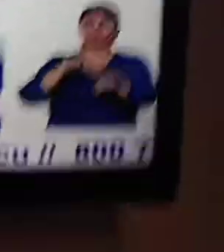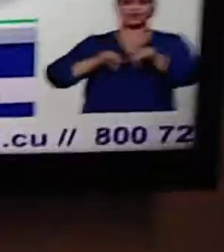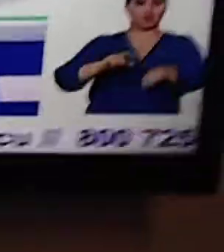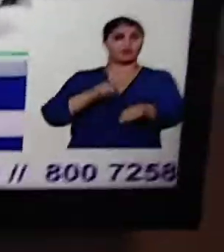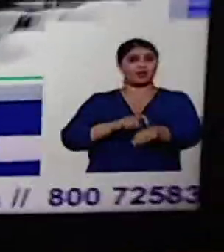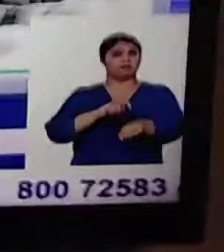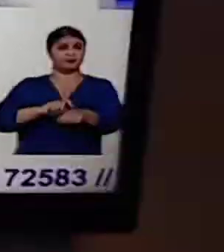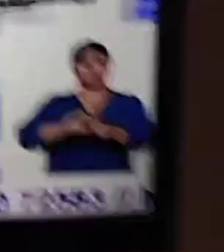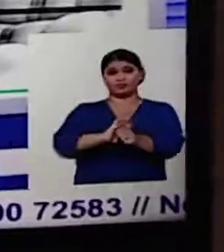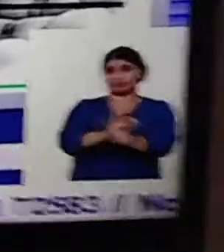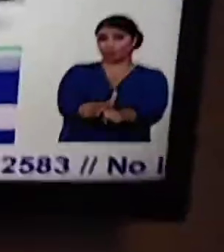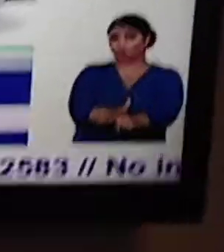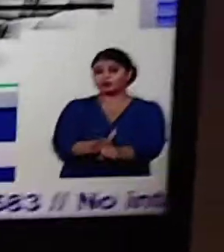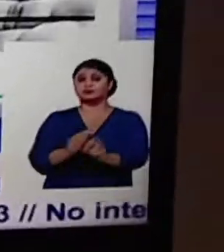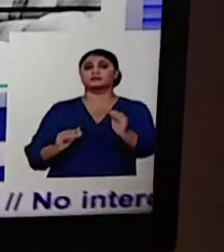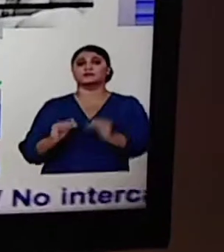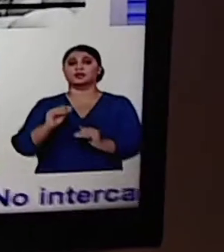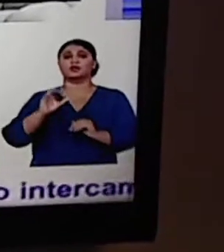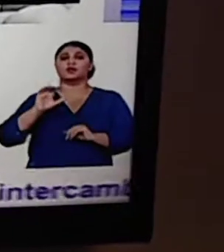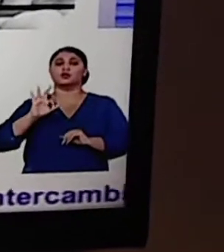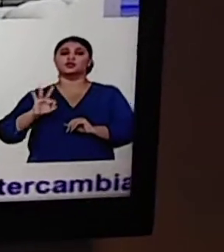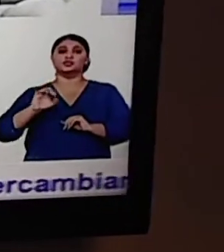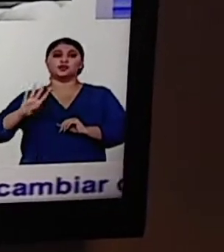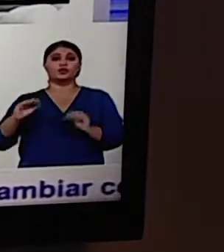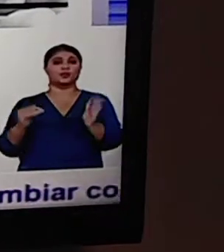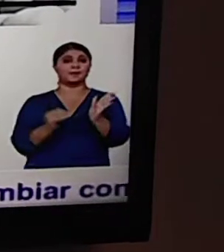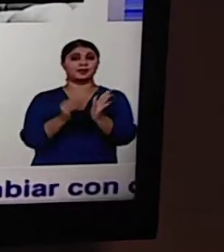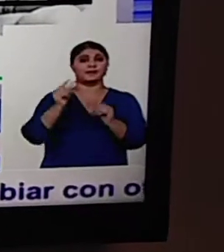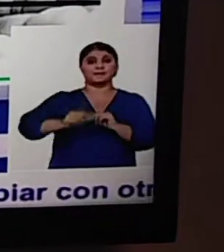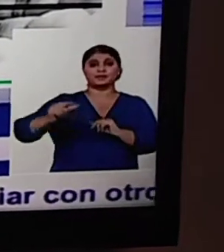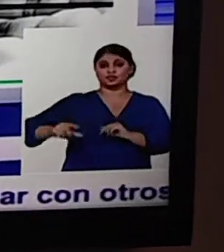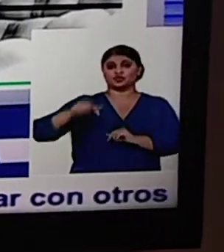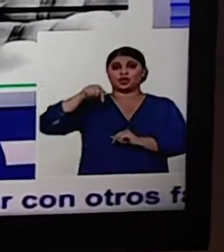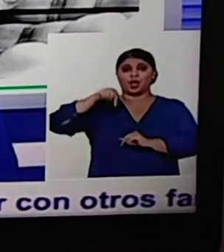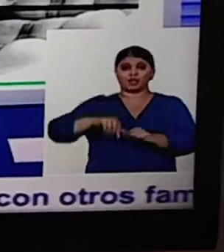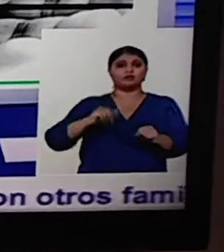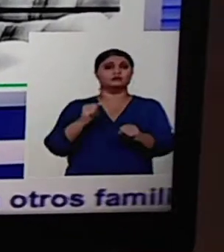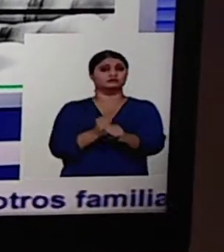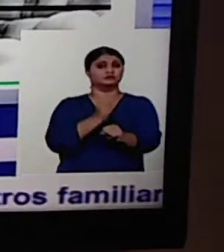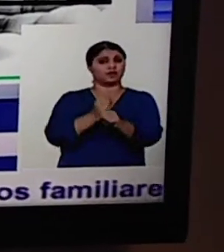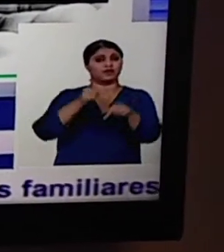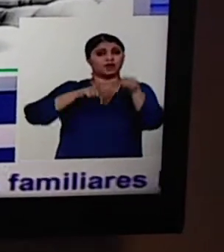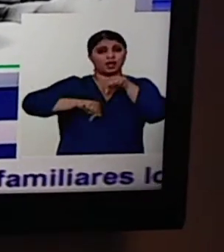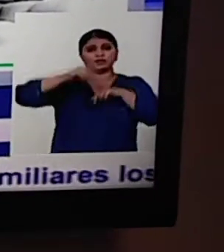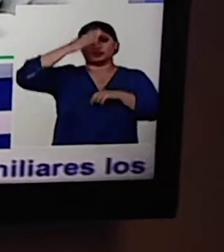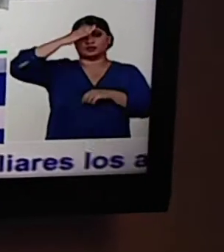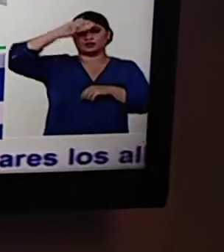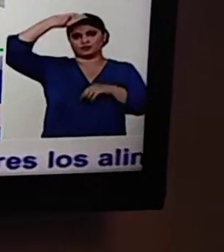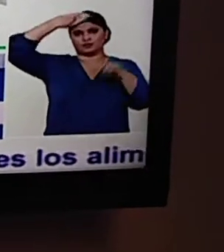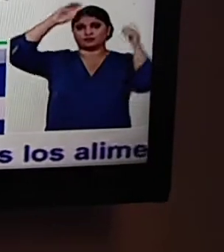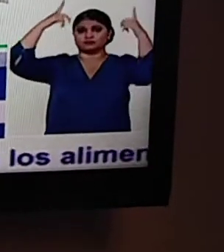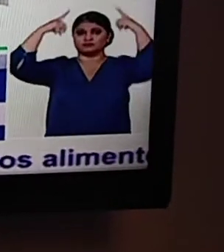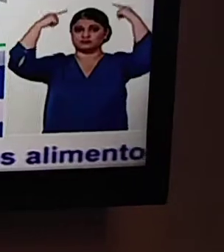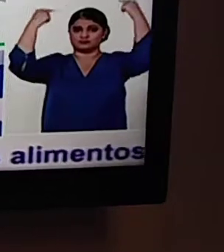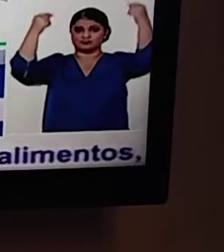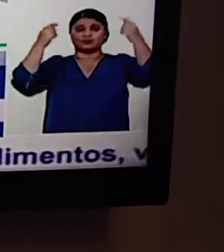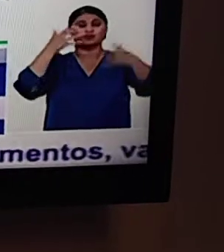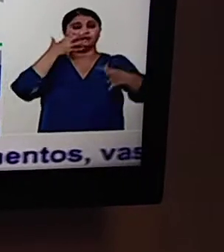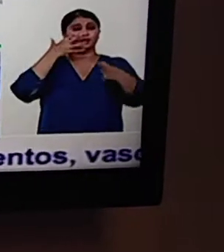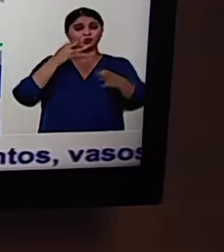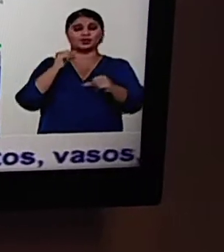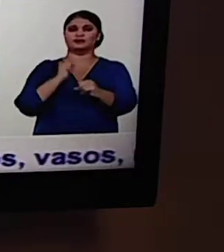de 84.000 enfermeras y enfermeros con que cuenta la nación ha sido esencial. Desde la zona roja, la comunidad